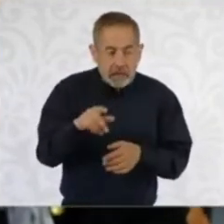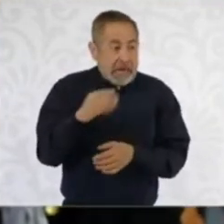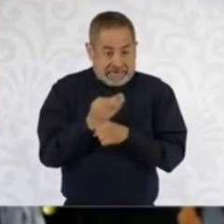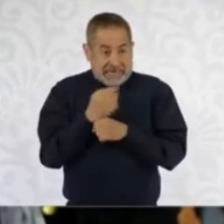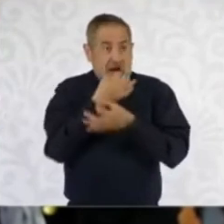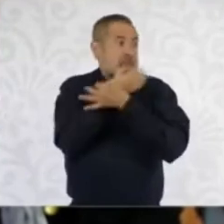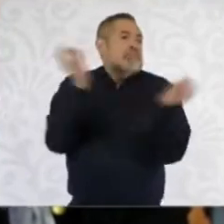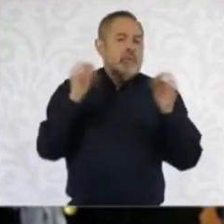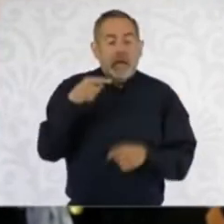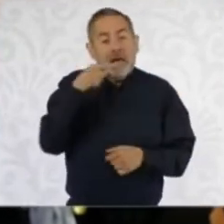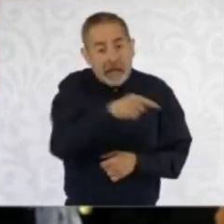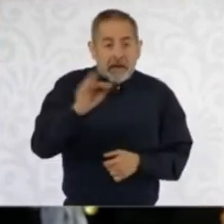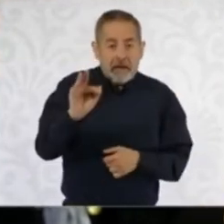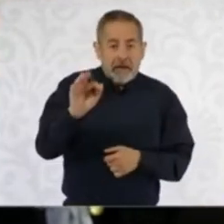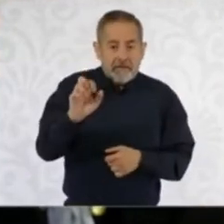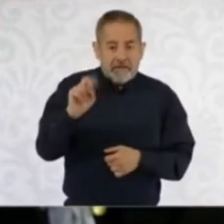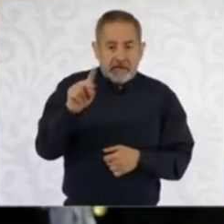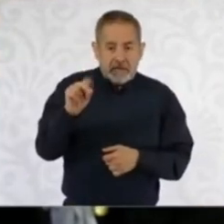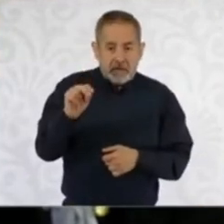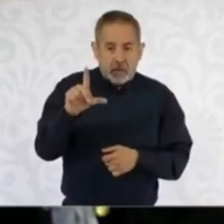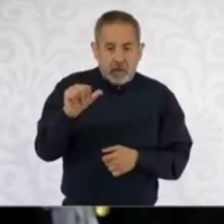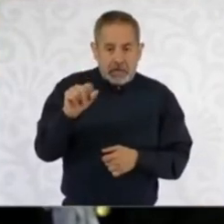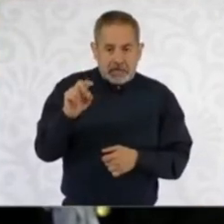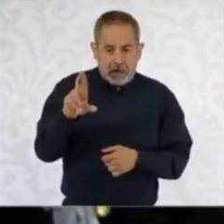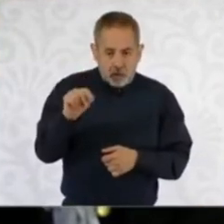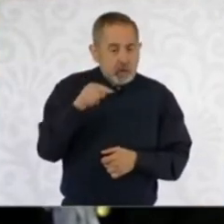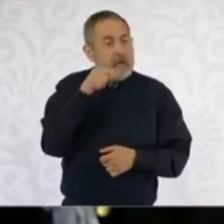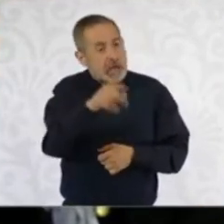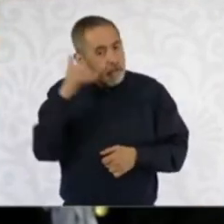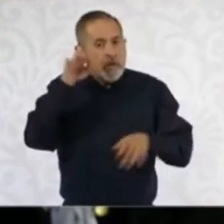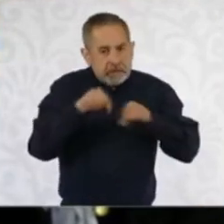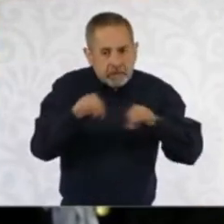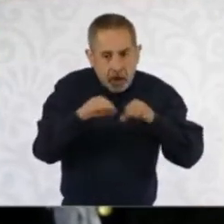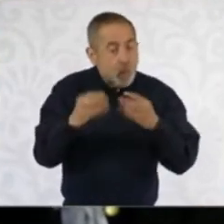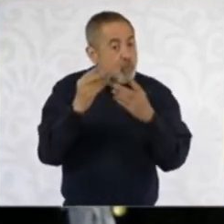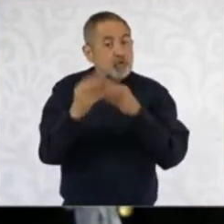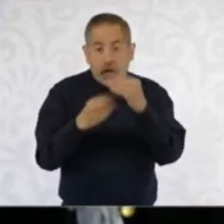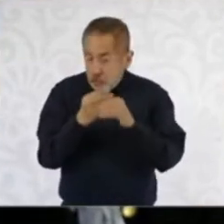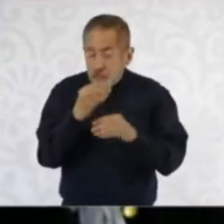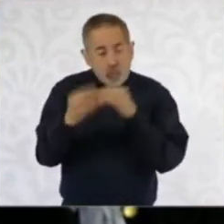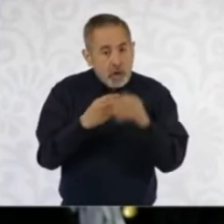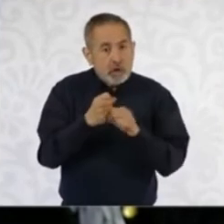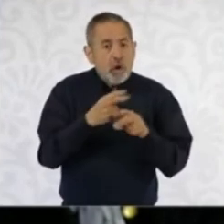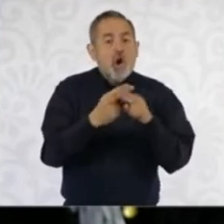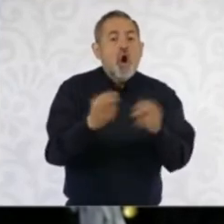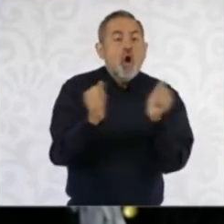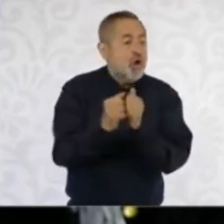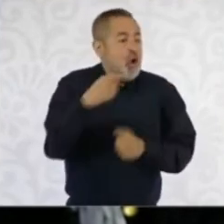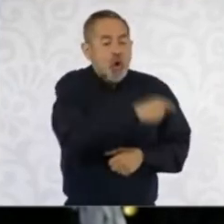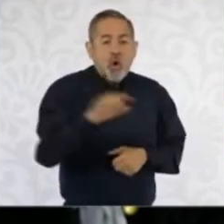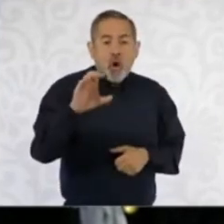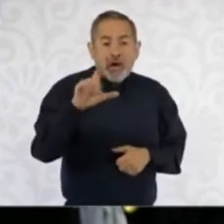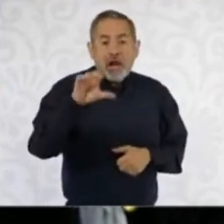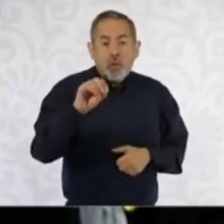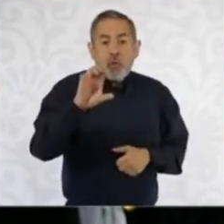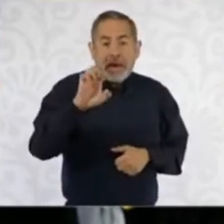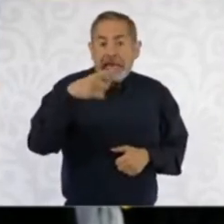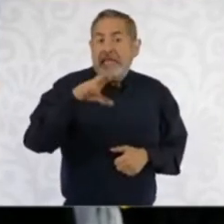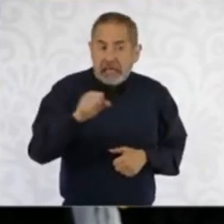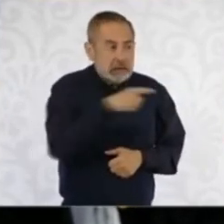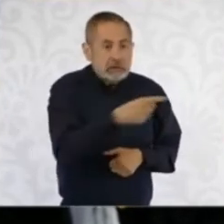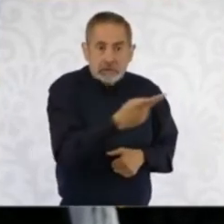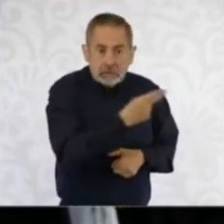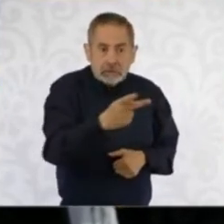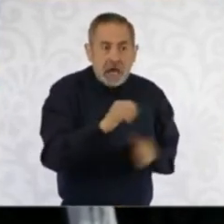anuncio. Fernando Landeros estuvo trabajando bastante tiempo con Claudio X González Guajardo en